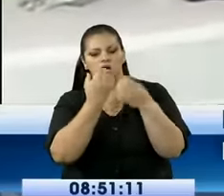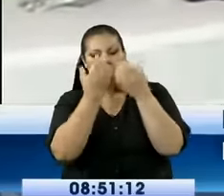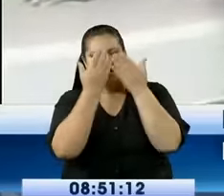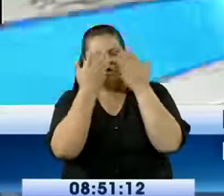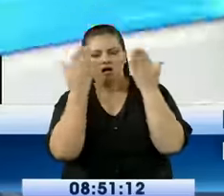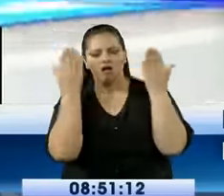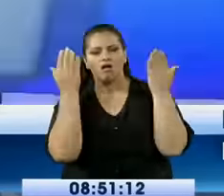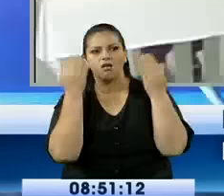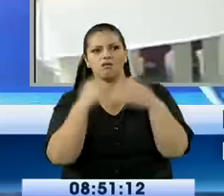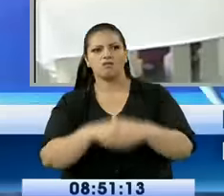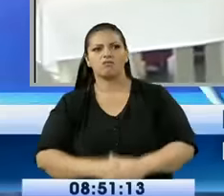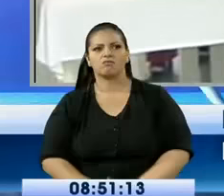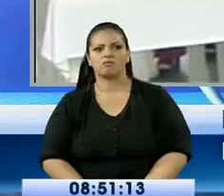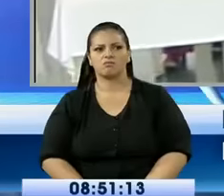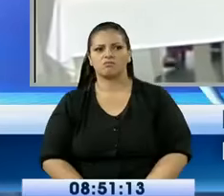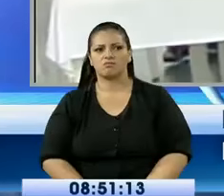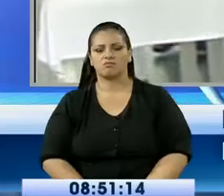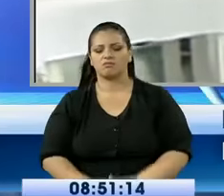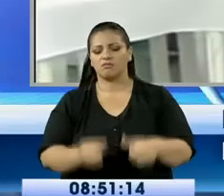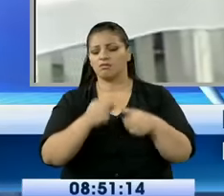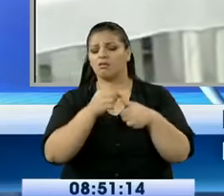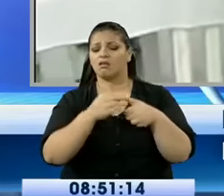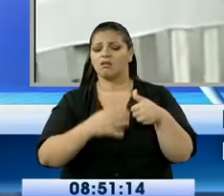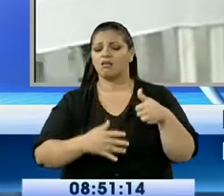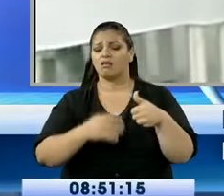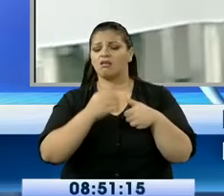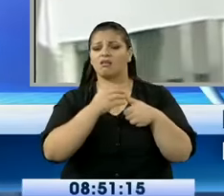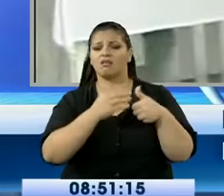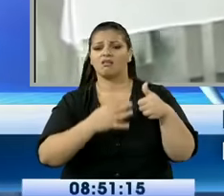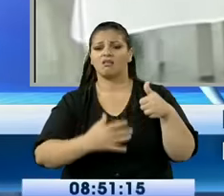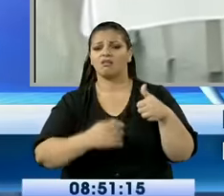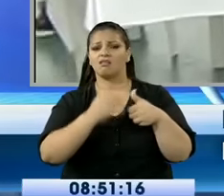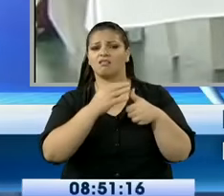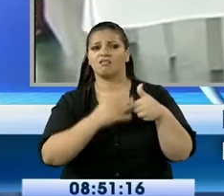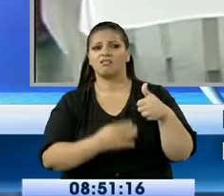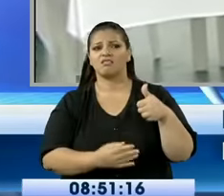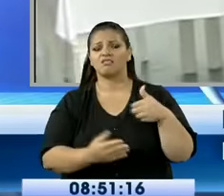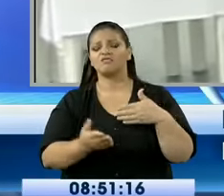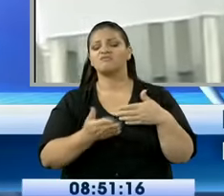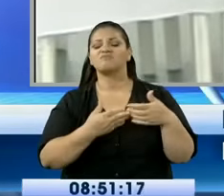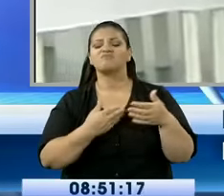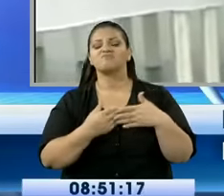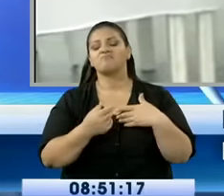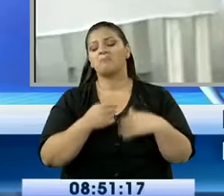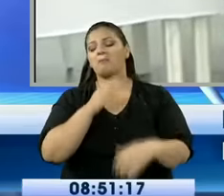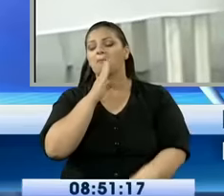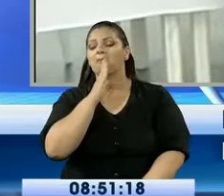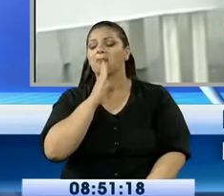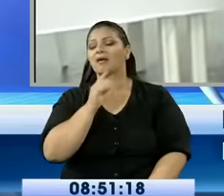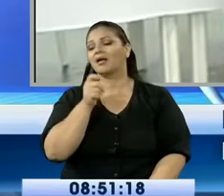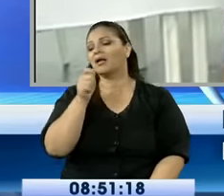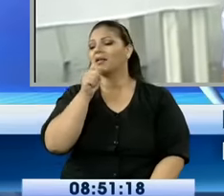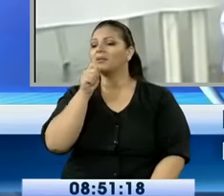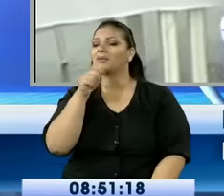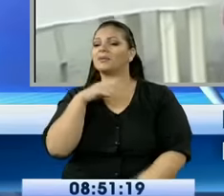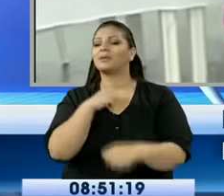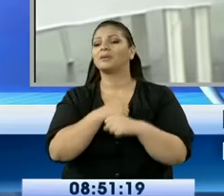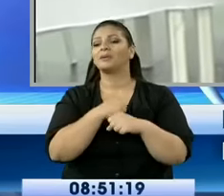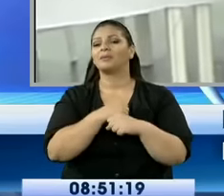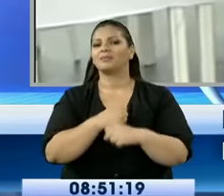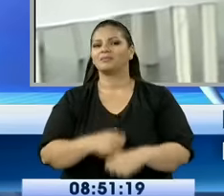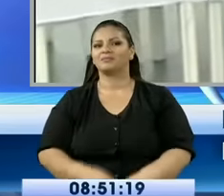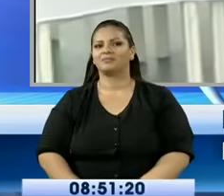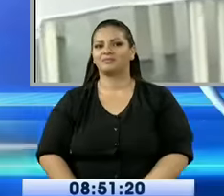Y yo sigo sangrando, pero bueno, no importa, se deja la sangre en la pasión de lo que uno hace en el periodismo. Sí, ahí está, si pasa, para que